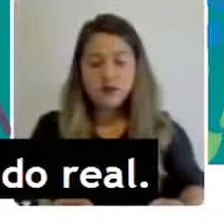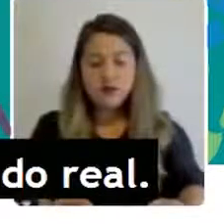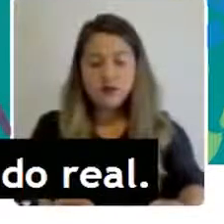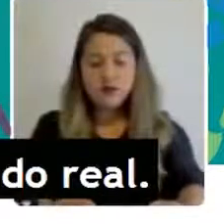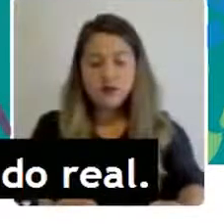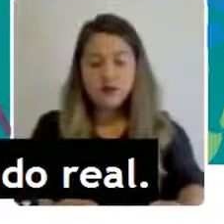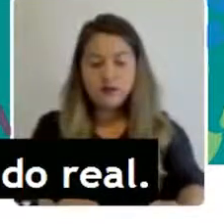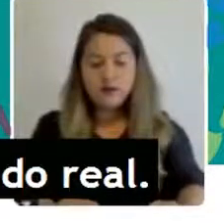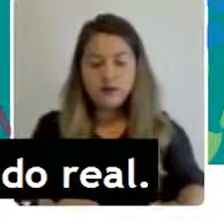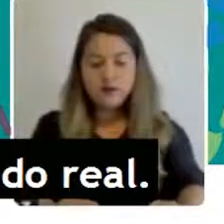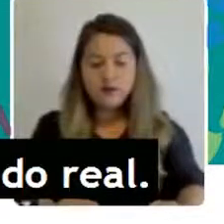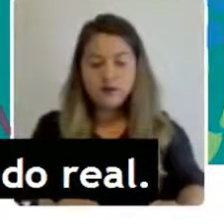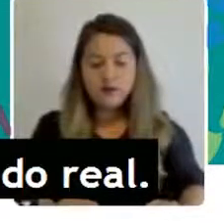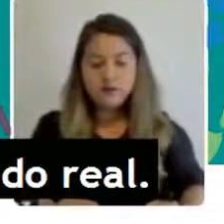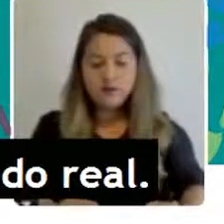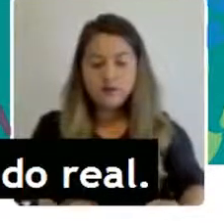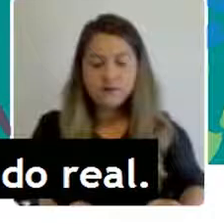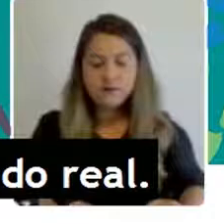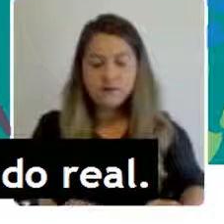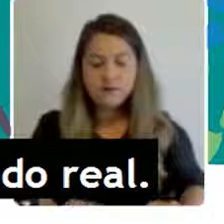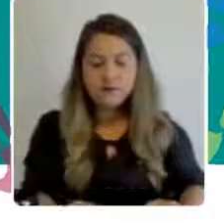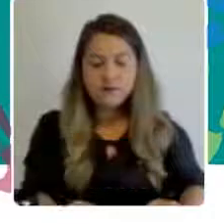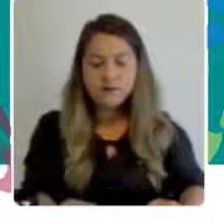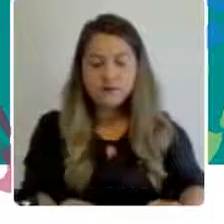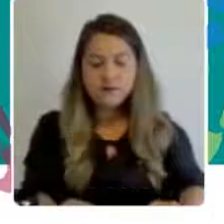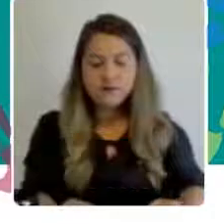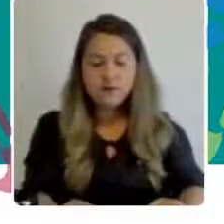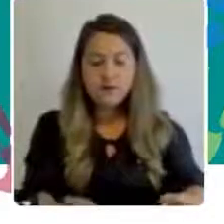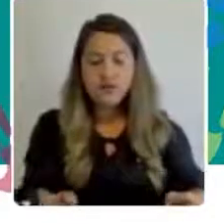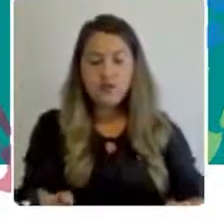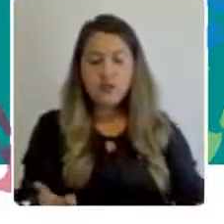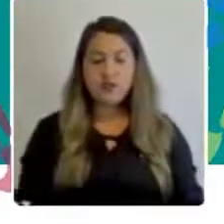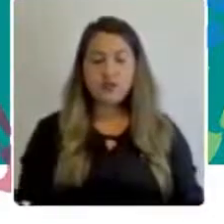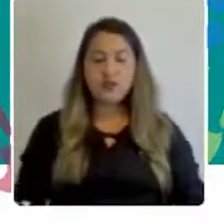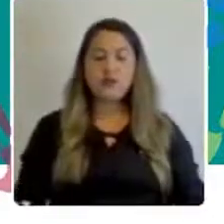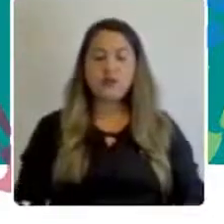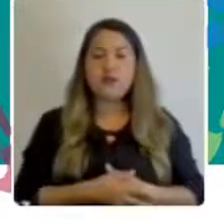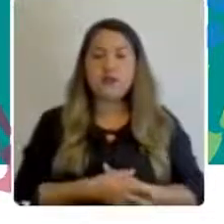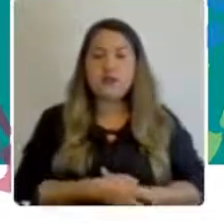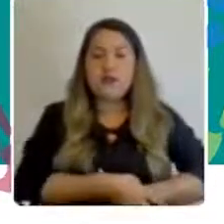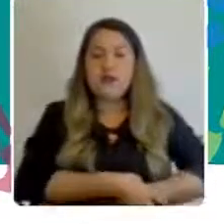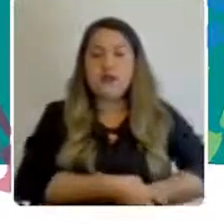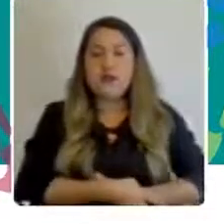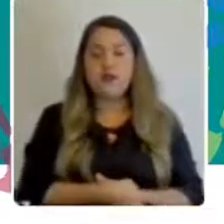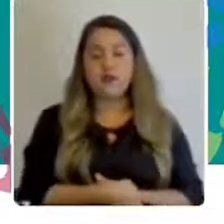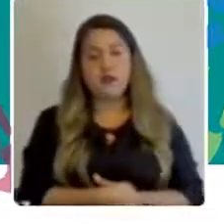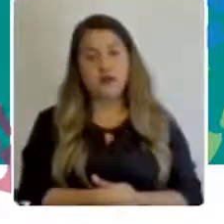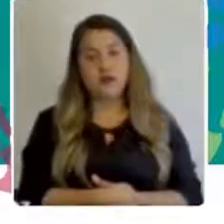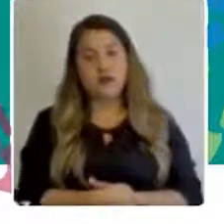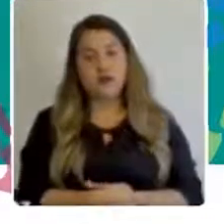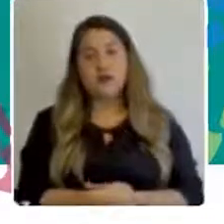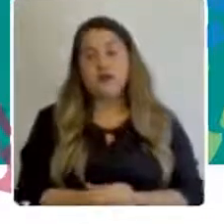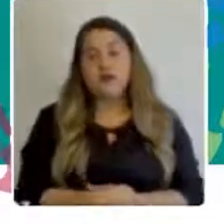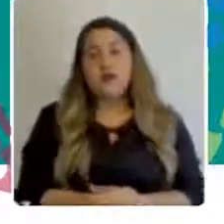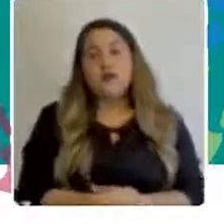y cada vez más evidencia basada en el mundo real, de lo que lleva a